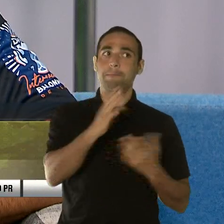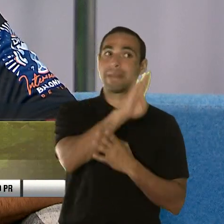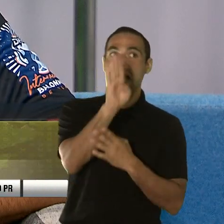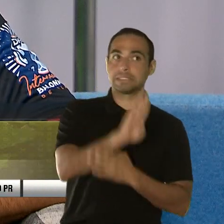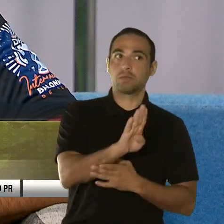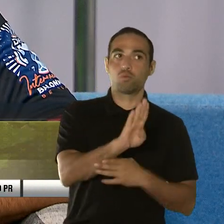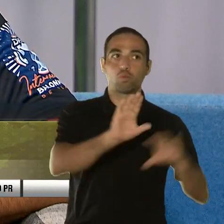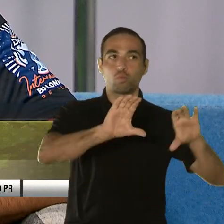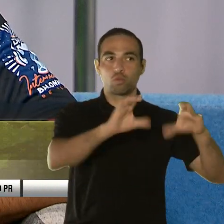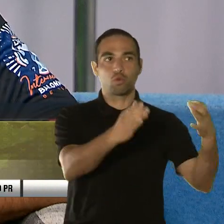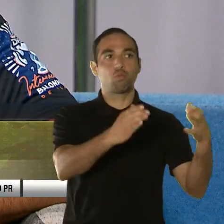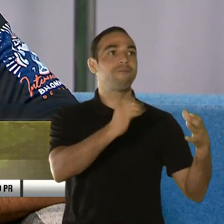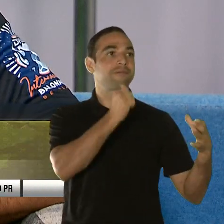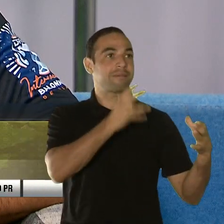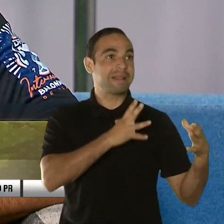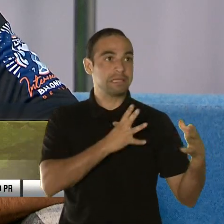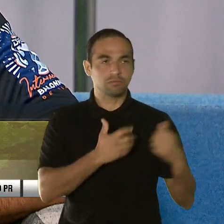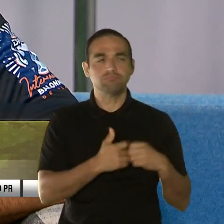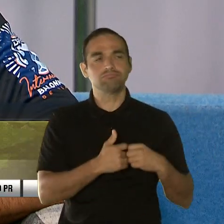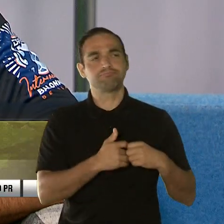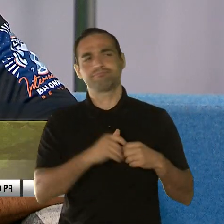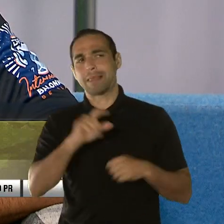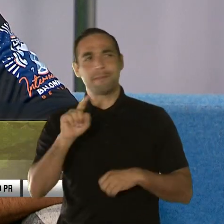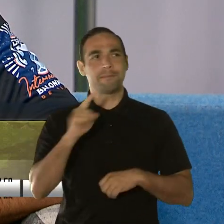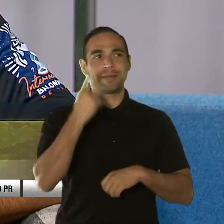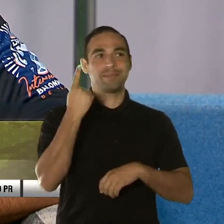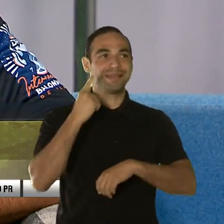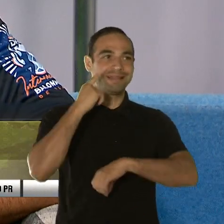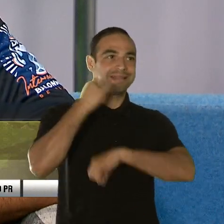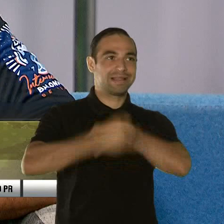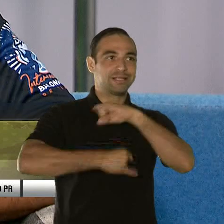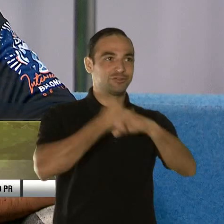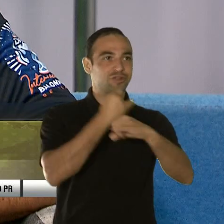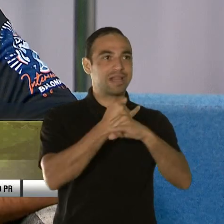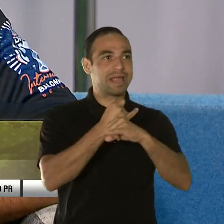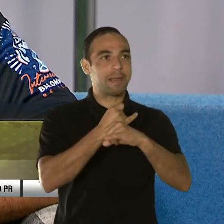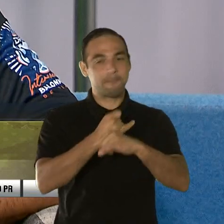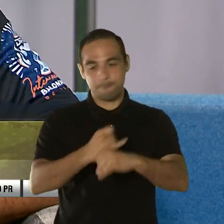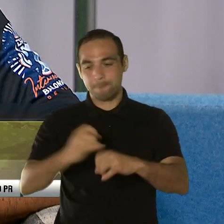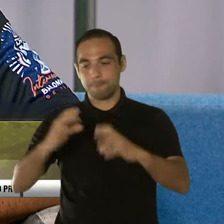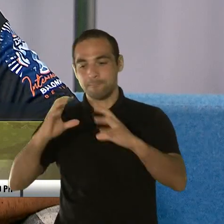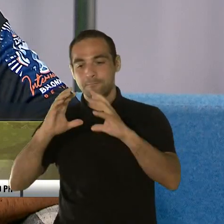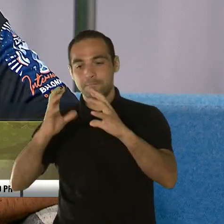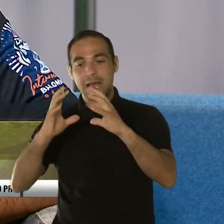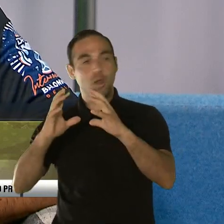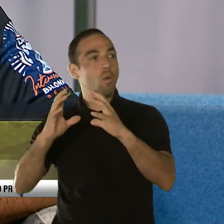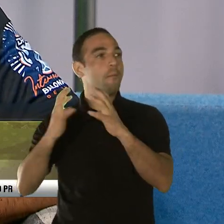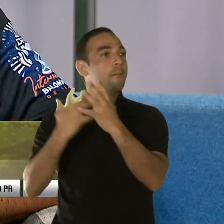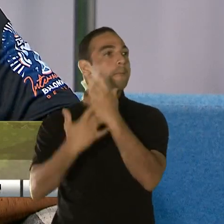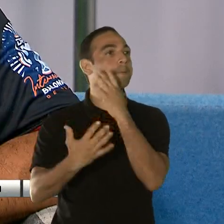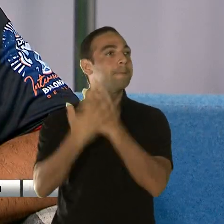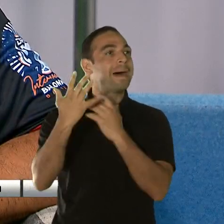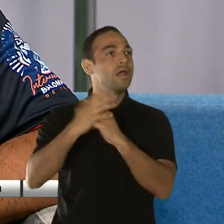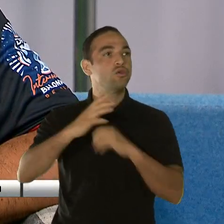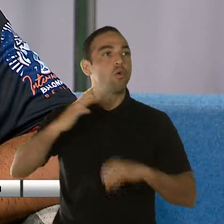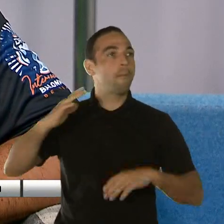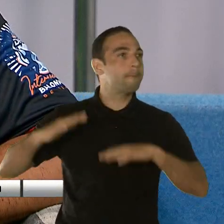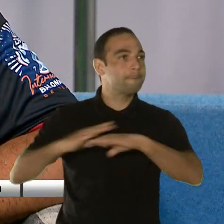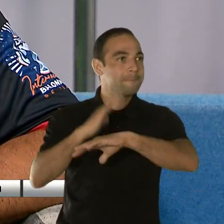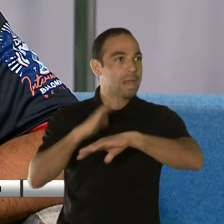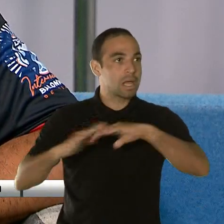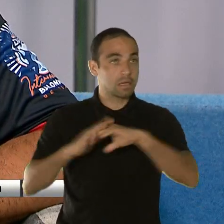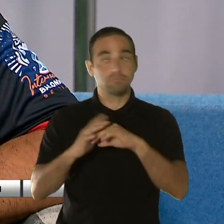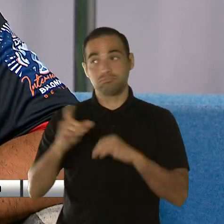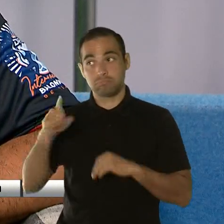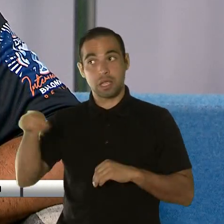que van a estar jugando aquí Este primer internacional de balonmano playa Cabe destacar el equipo de Trinidad son medallistas de